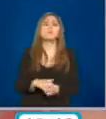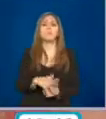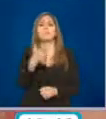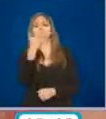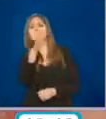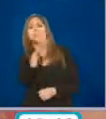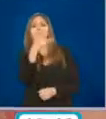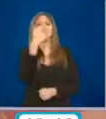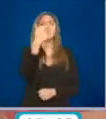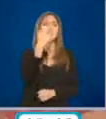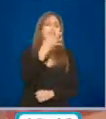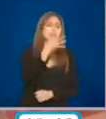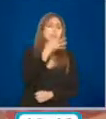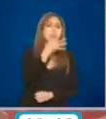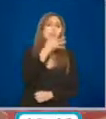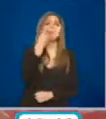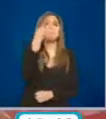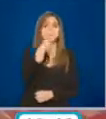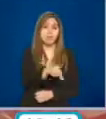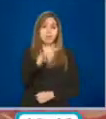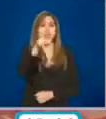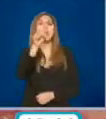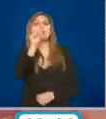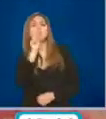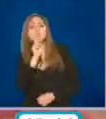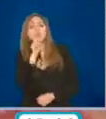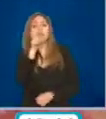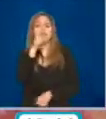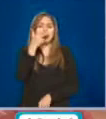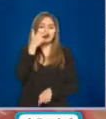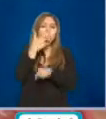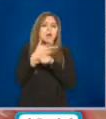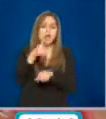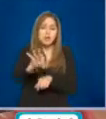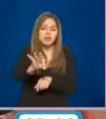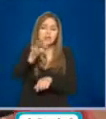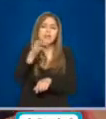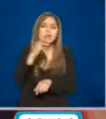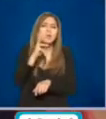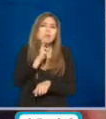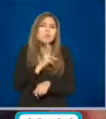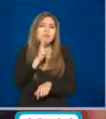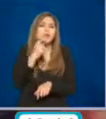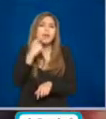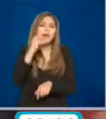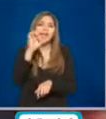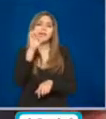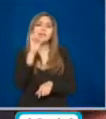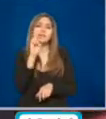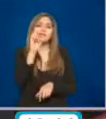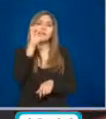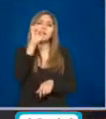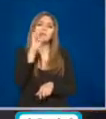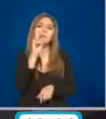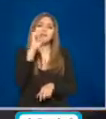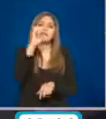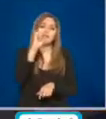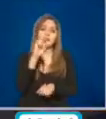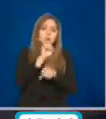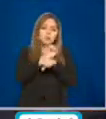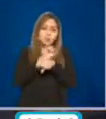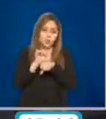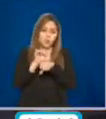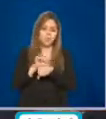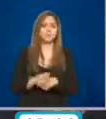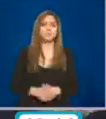7 minutos, Quique. De todas Ok. maneras, usted con cuidado prueba un pedacito de calabaza y debe de sentirse al dente, que Ok. truene tantito.